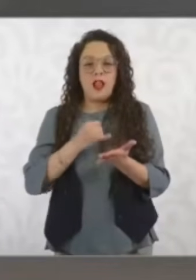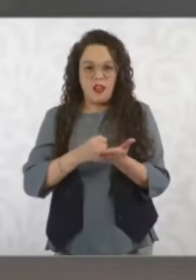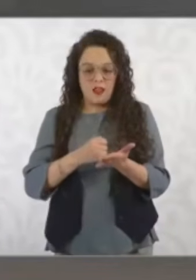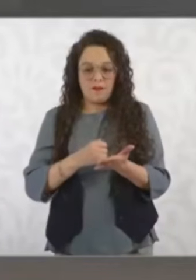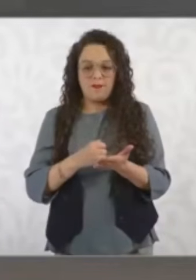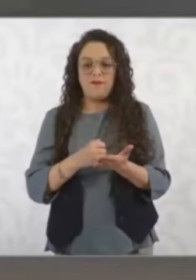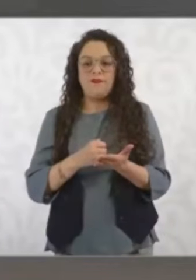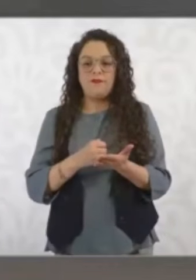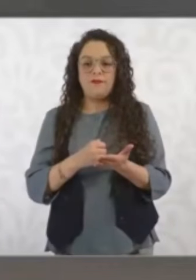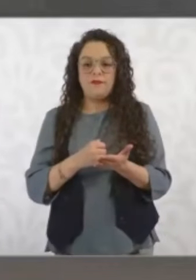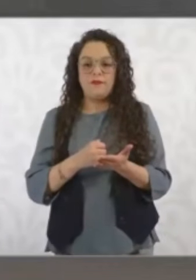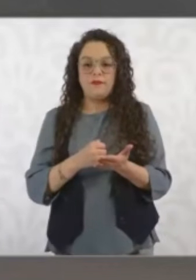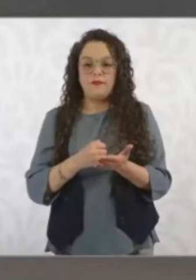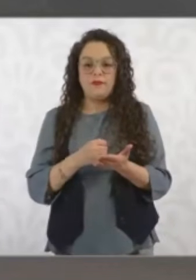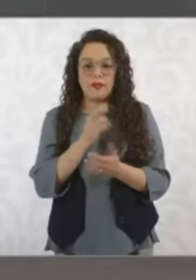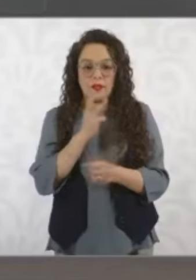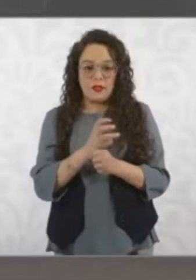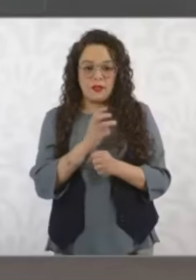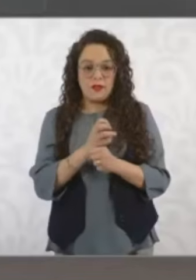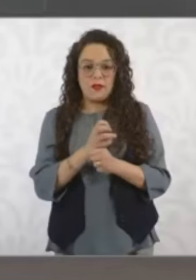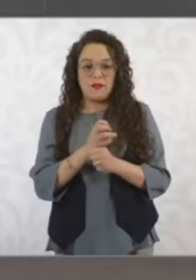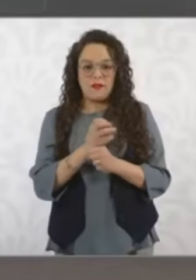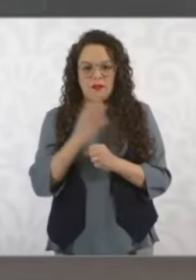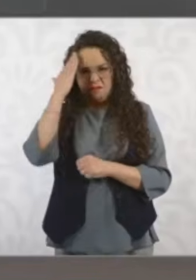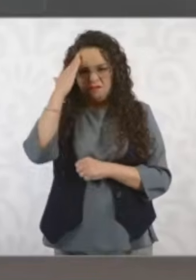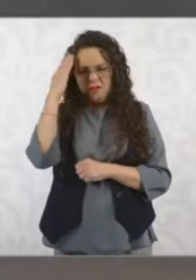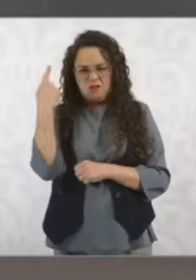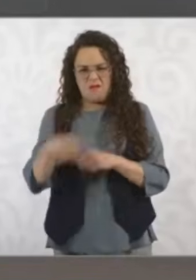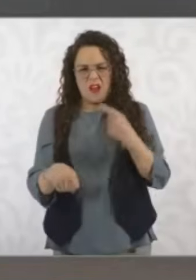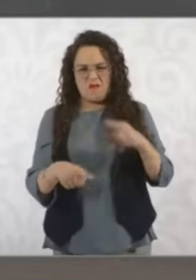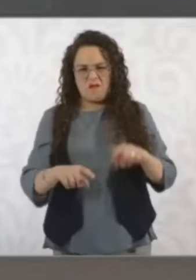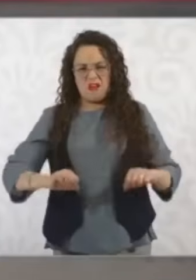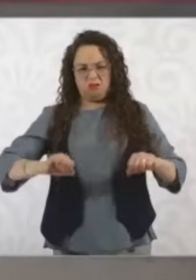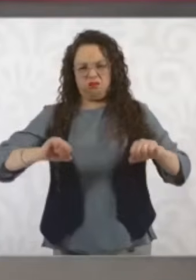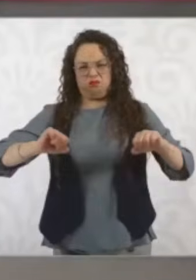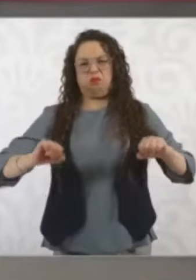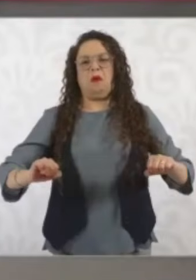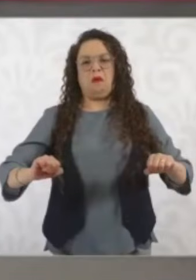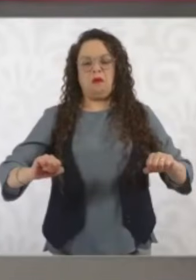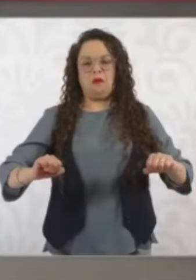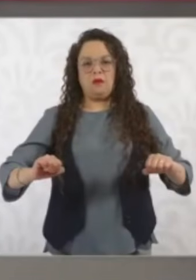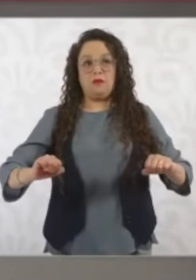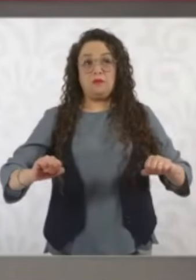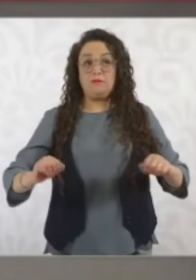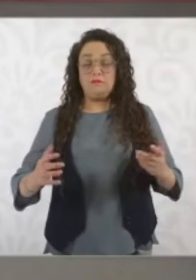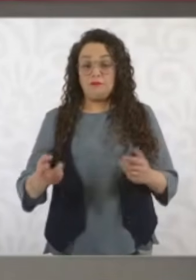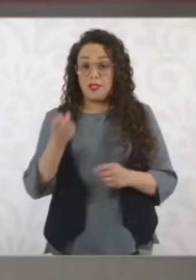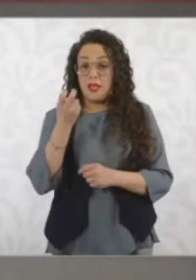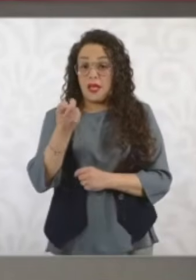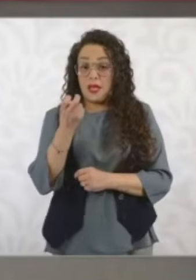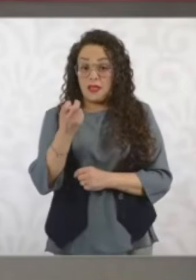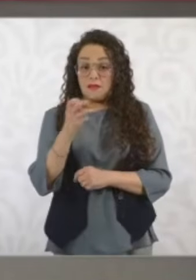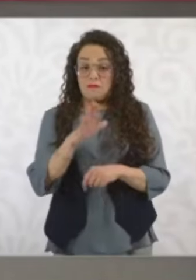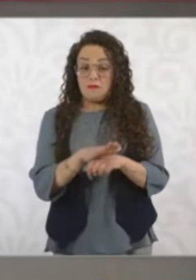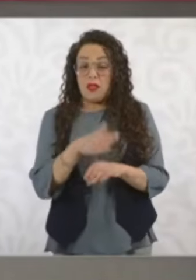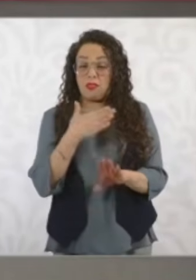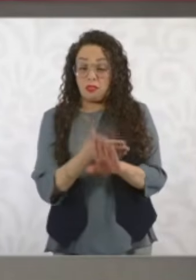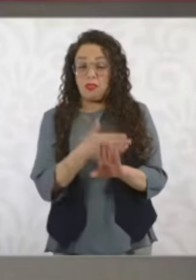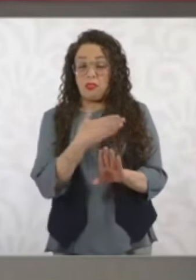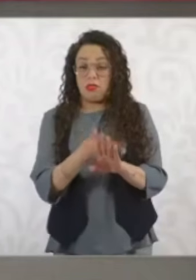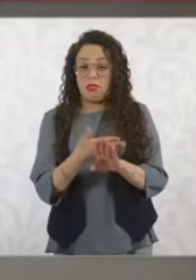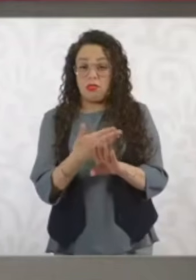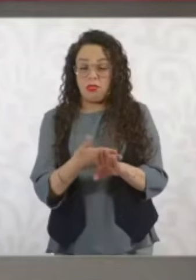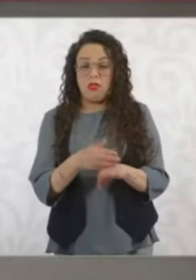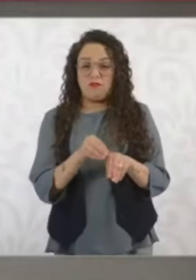Número 3, régimen autoritario. Entonces, es una de las narrativas principalmente